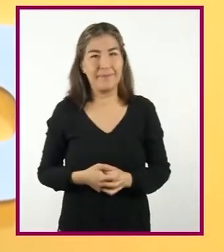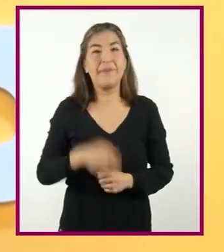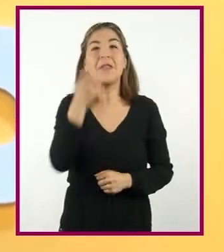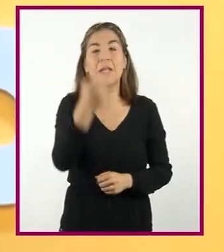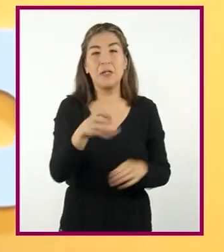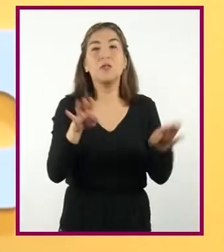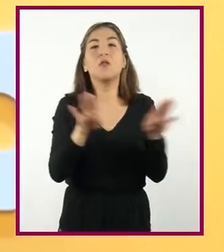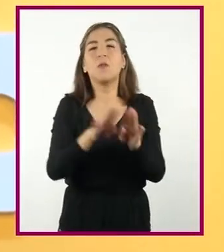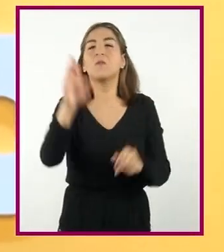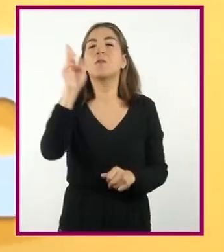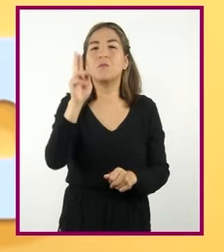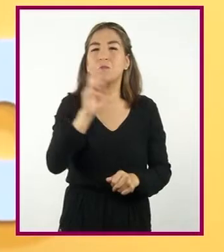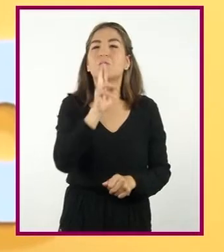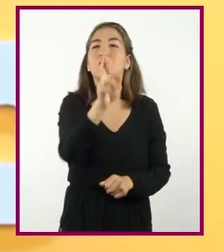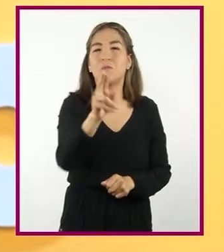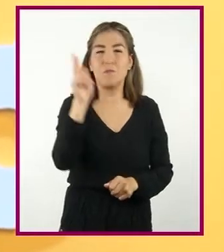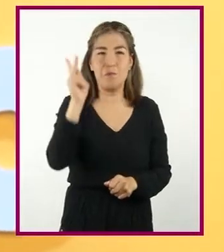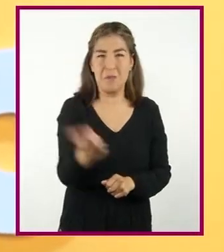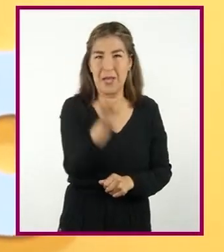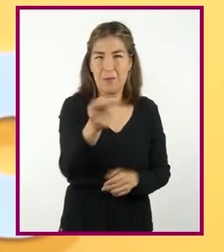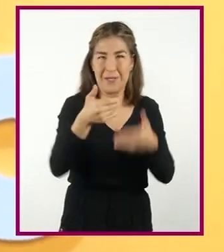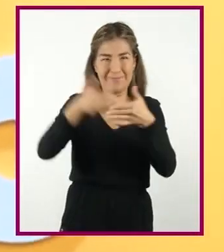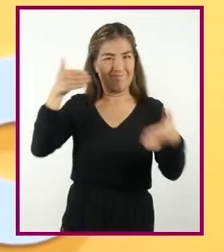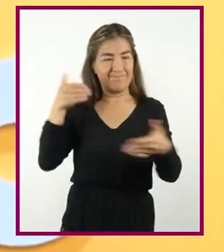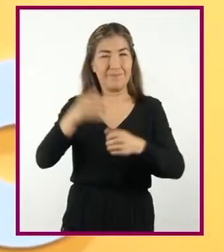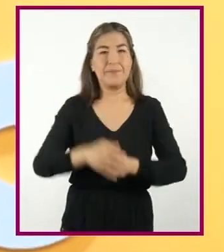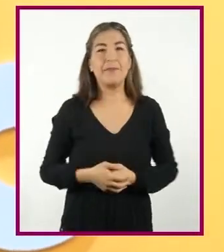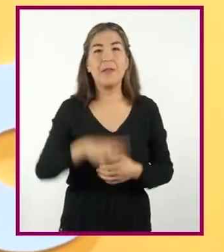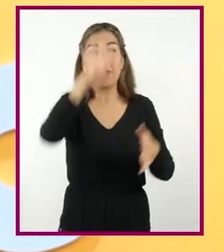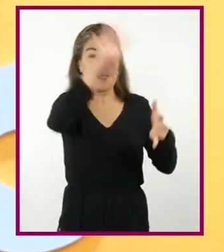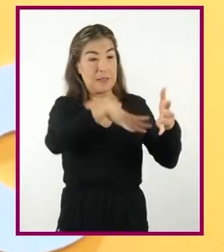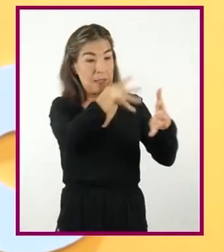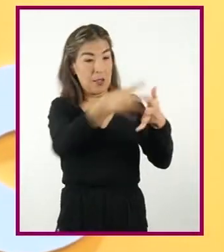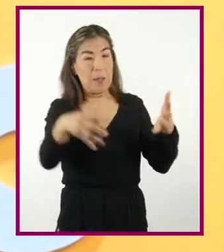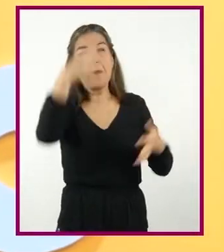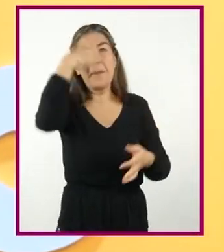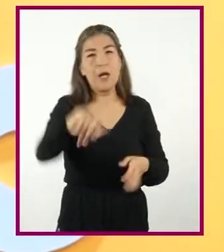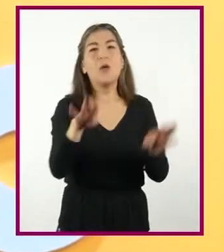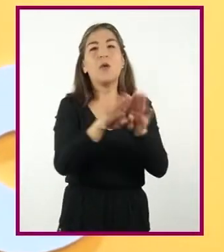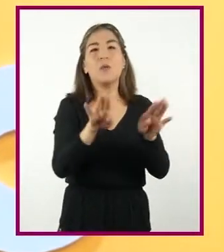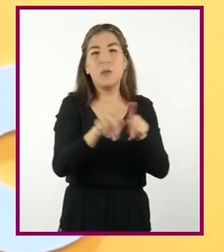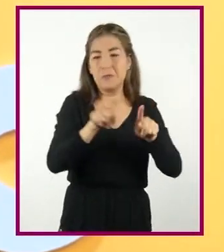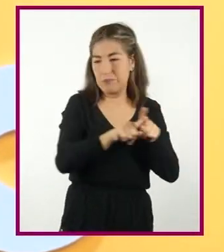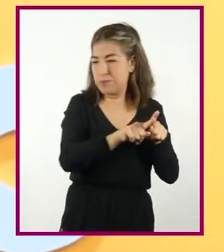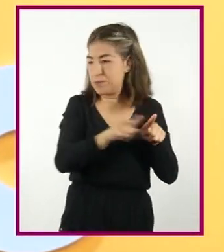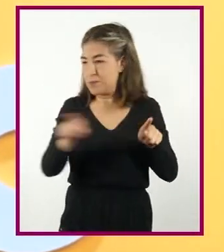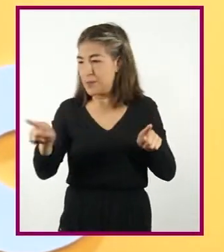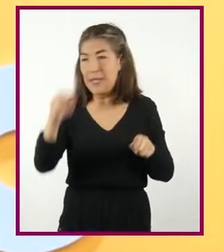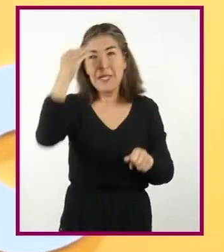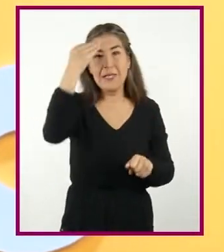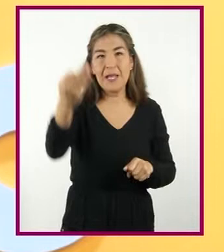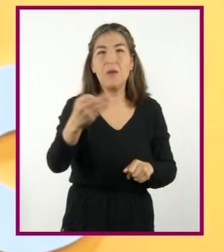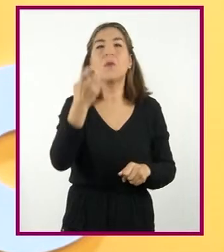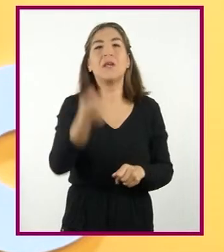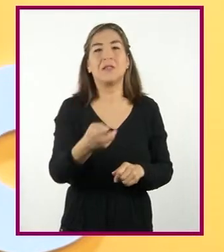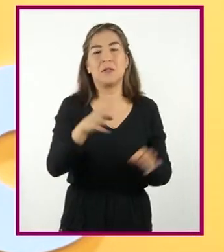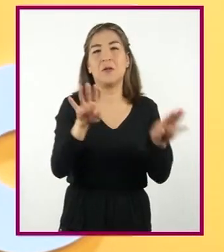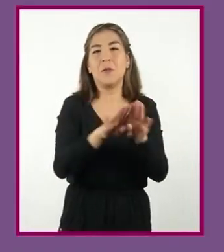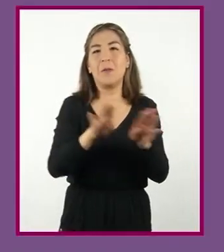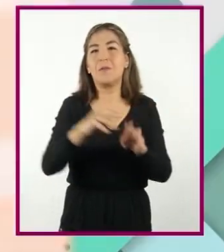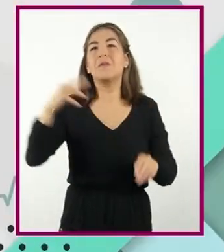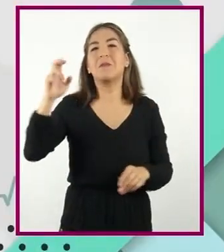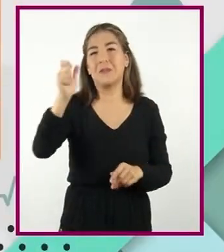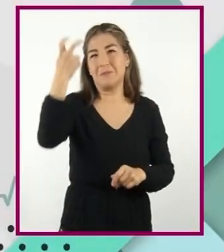preguntas anteriores. Se utilizará una tabla de datos para determinar las distancias recorridas en distintos tiempos del